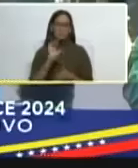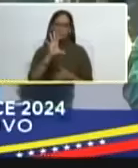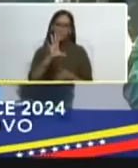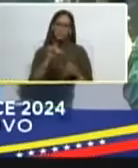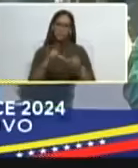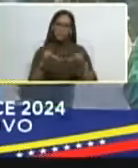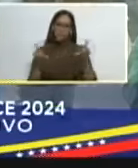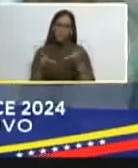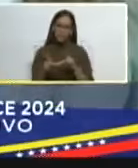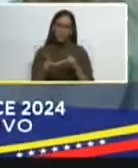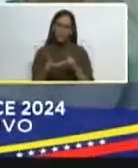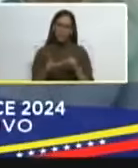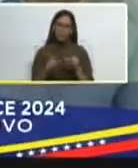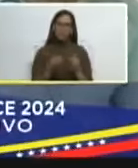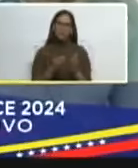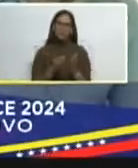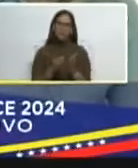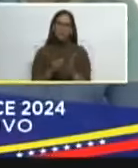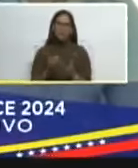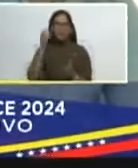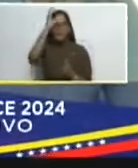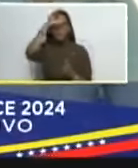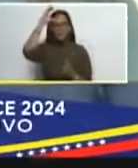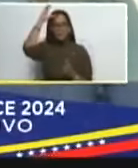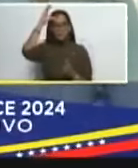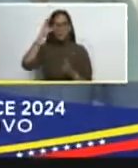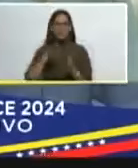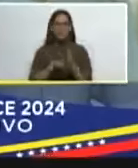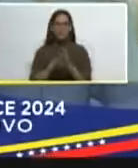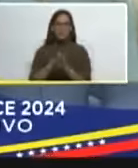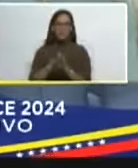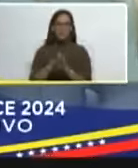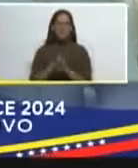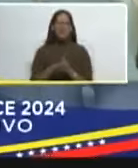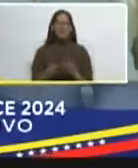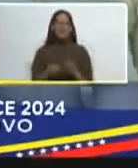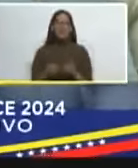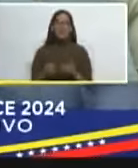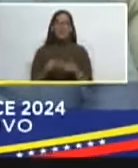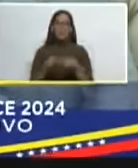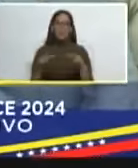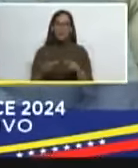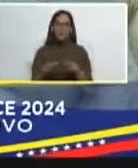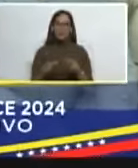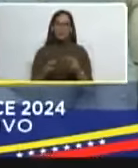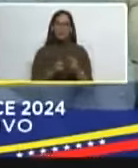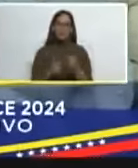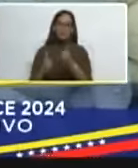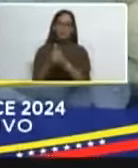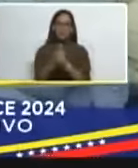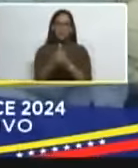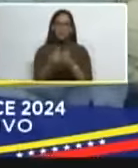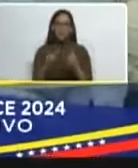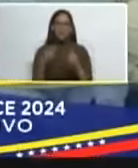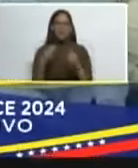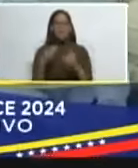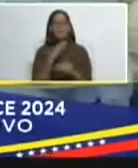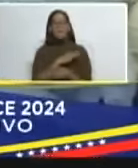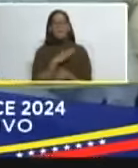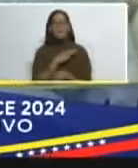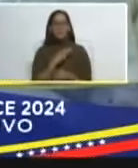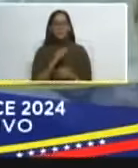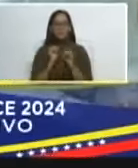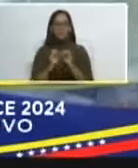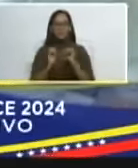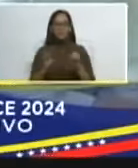la eficiencia. Eso nos puso en la cadena de ascenso, después que usted lanzó la gran misión abastecimiento, en